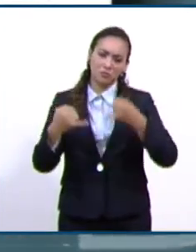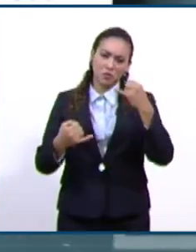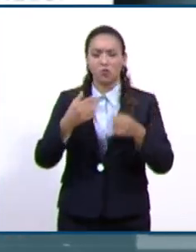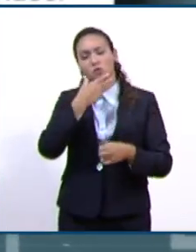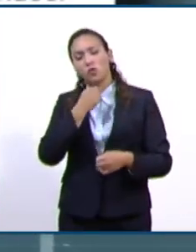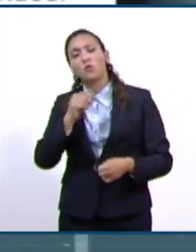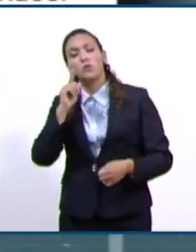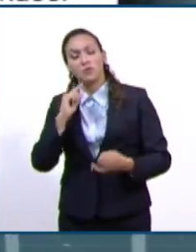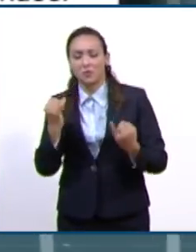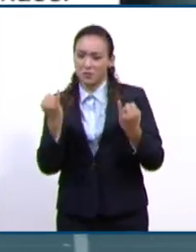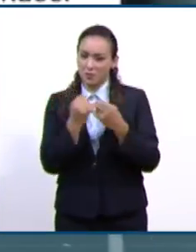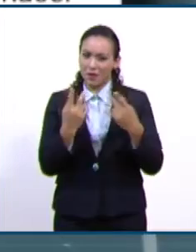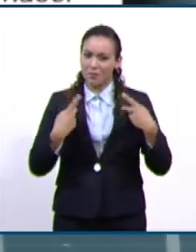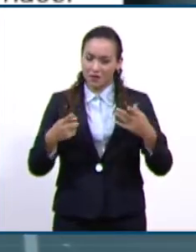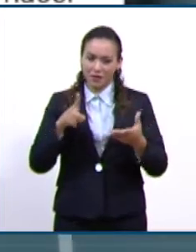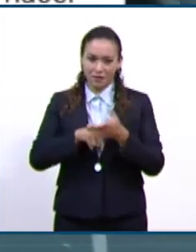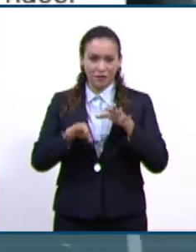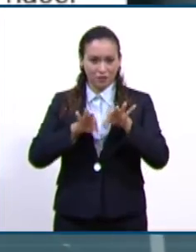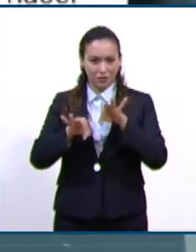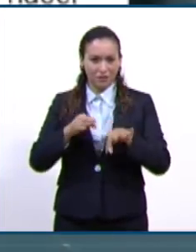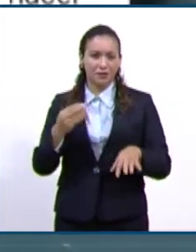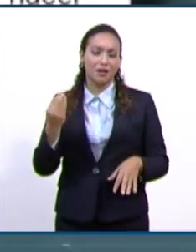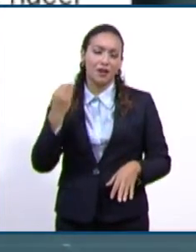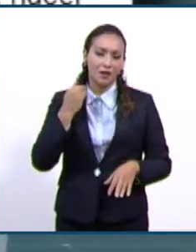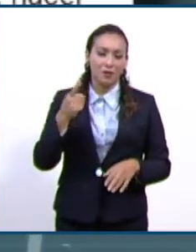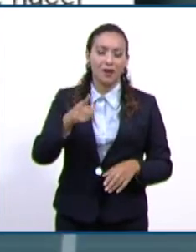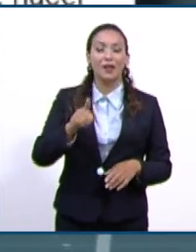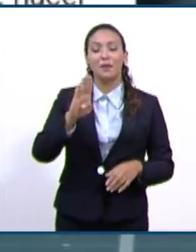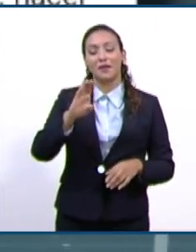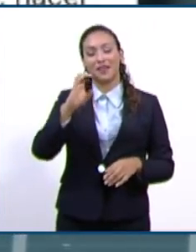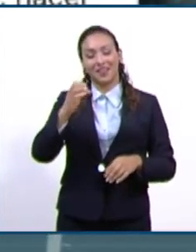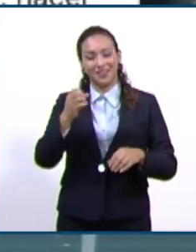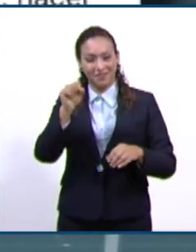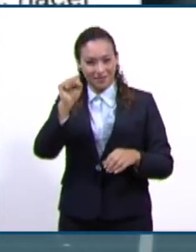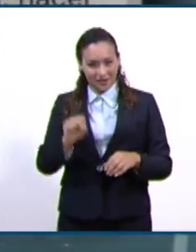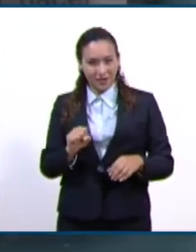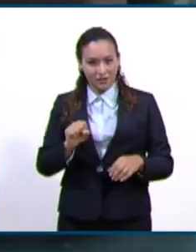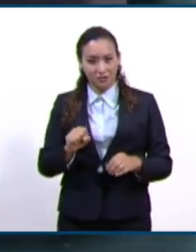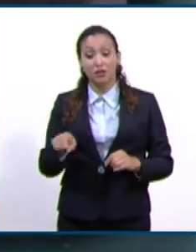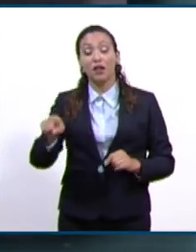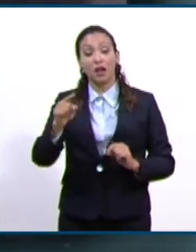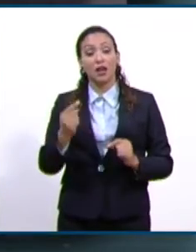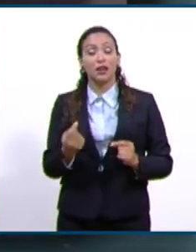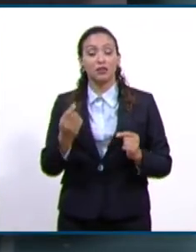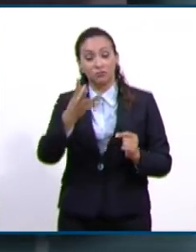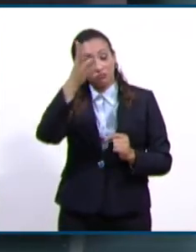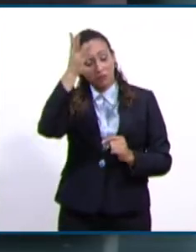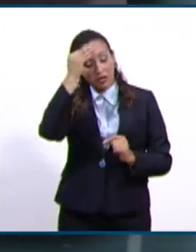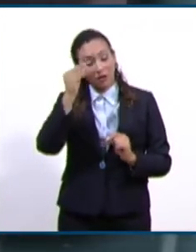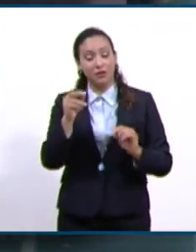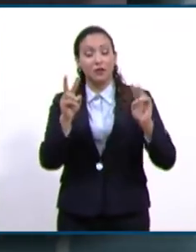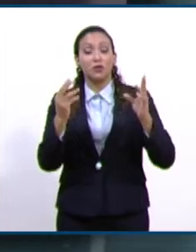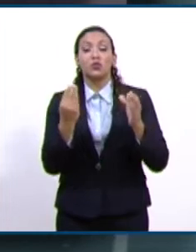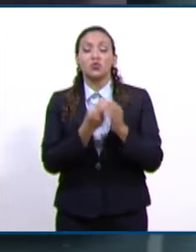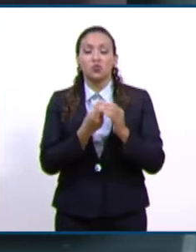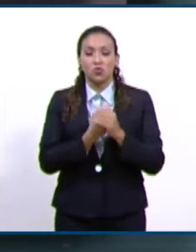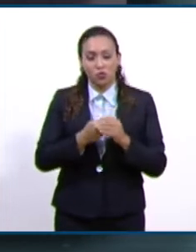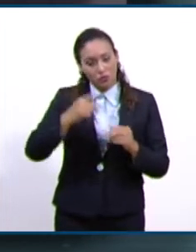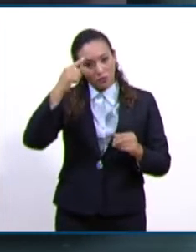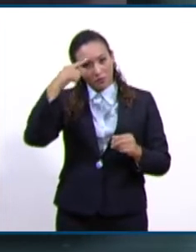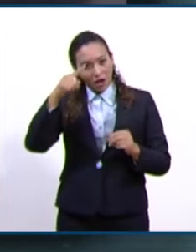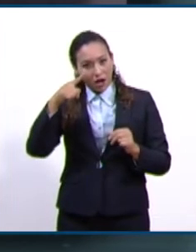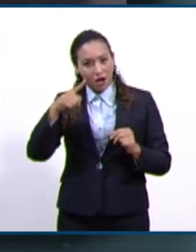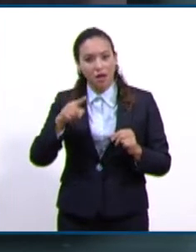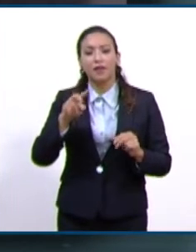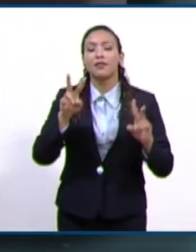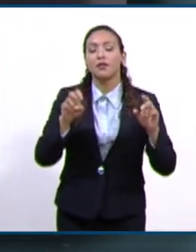como personal de los juzgados familiares de Baja California Sur, participaron en la capacitación sobre el protocolo de actuación en los